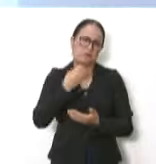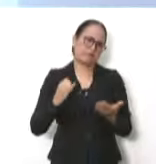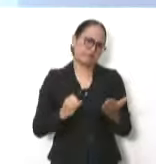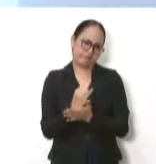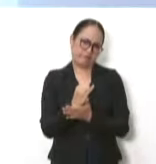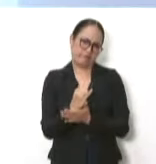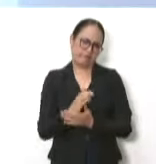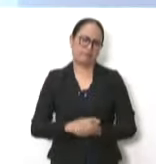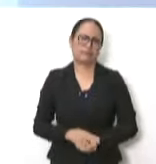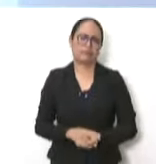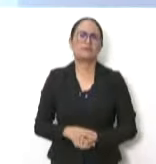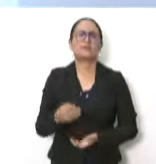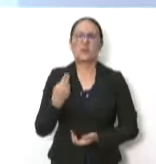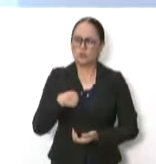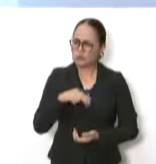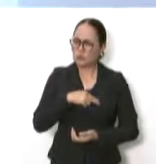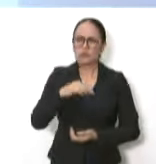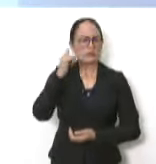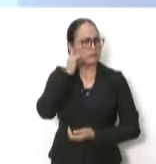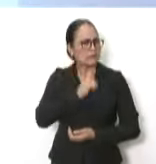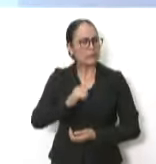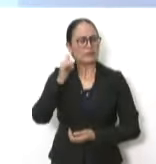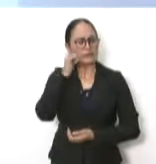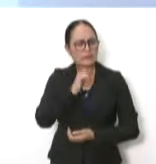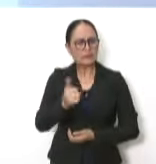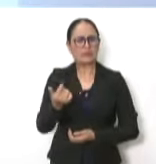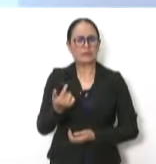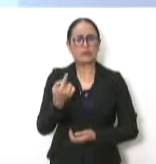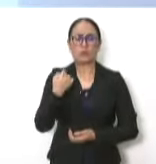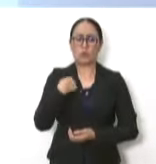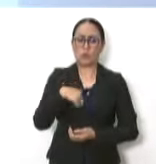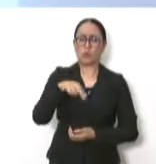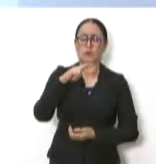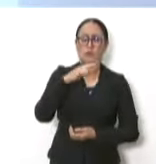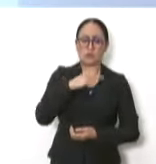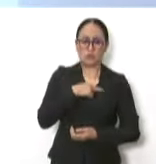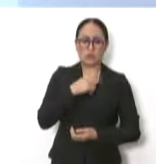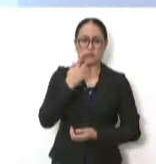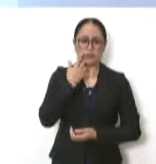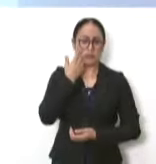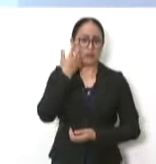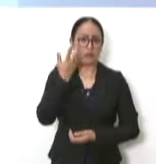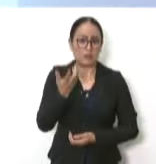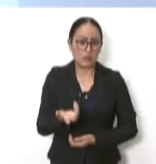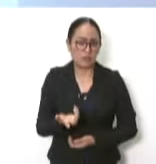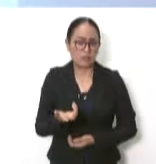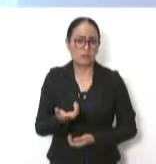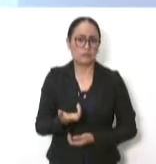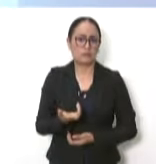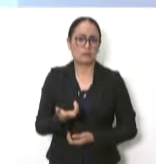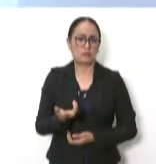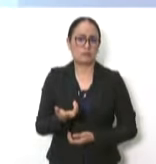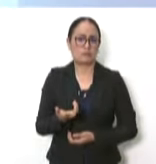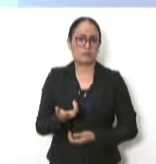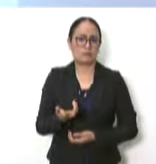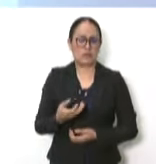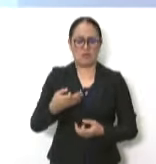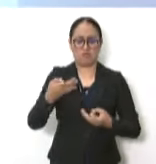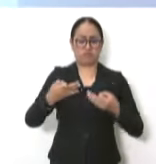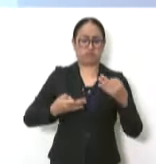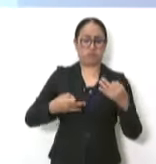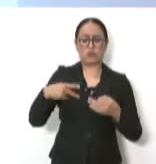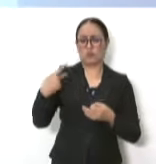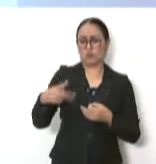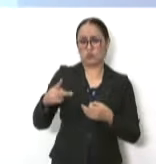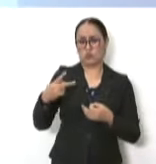es que, como lo hemos dicho siempre, no estamos ni pretendemos de ninguna manera con ello enjuiciar el